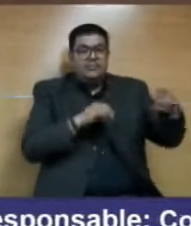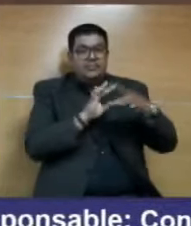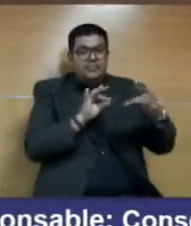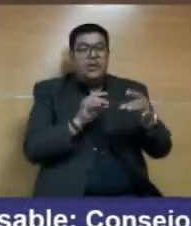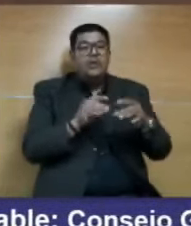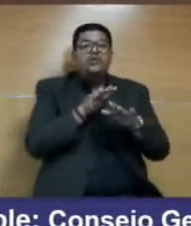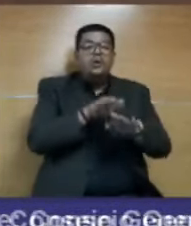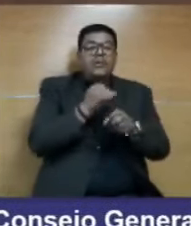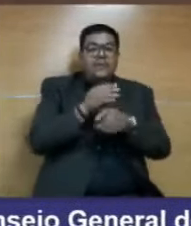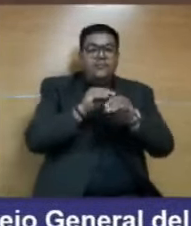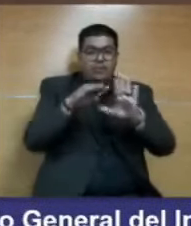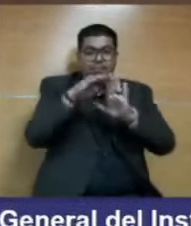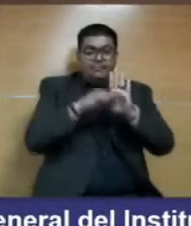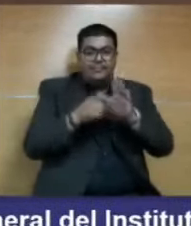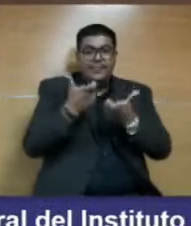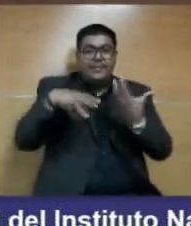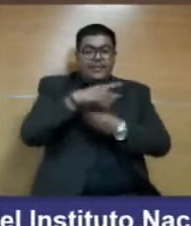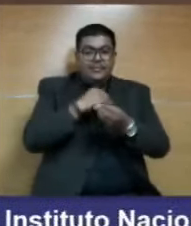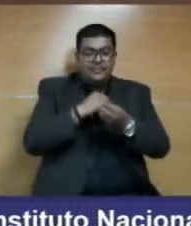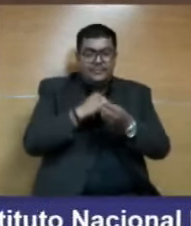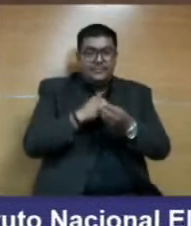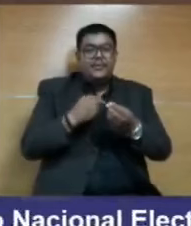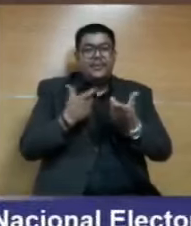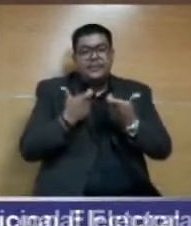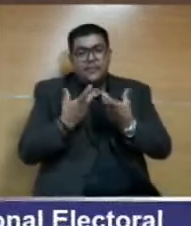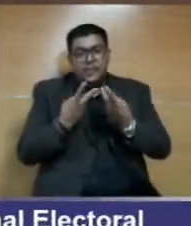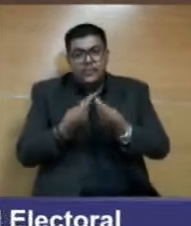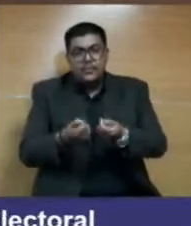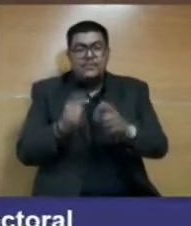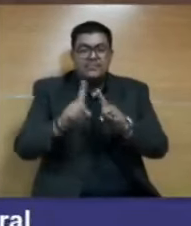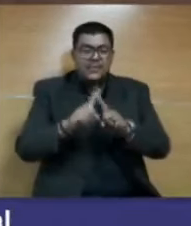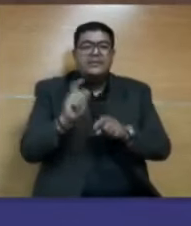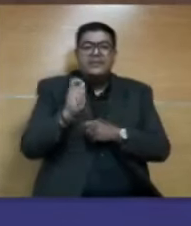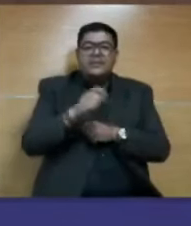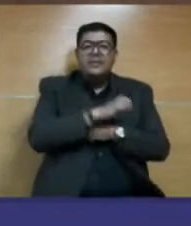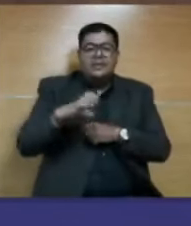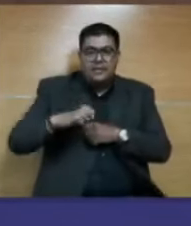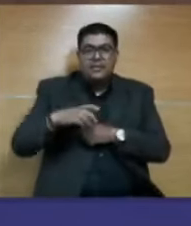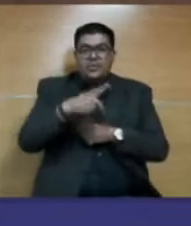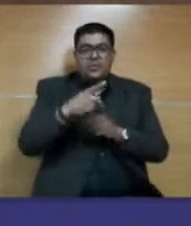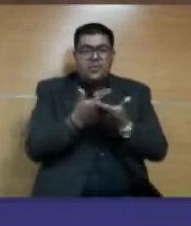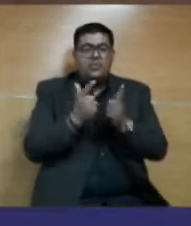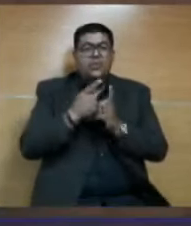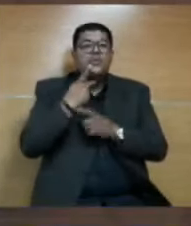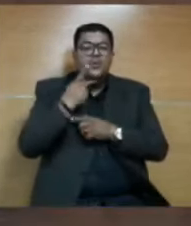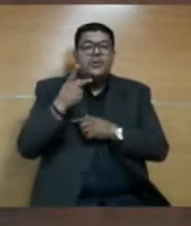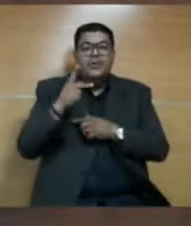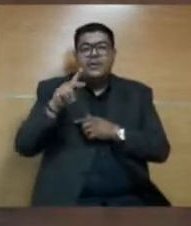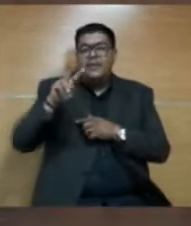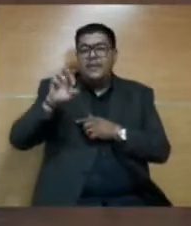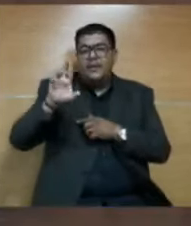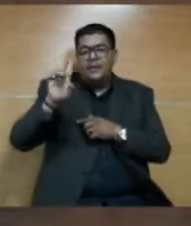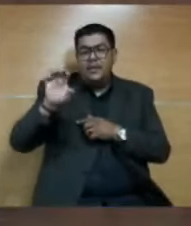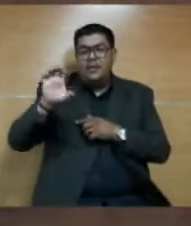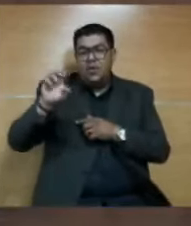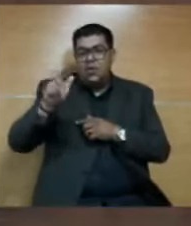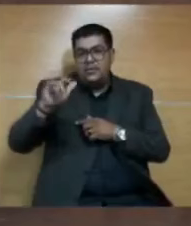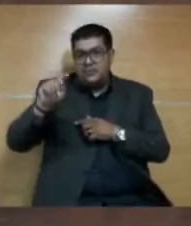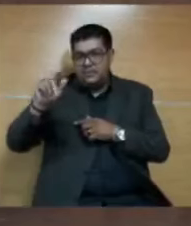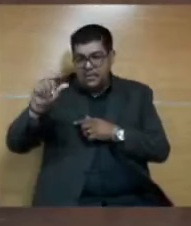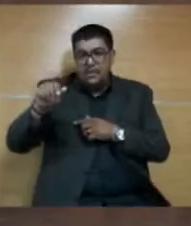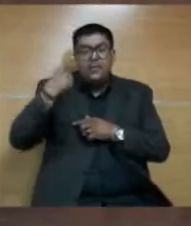irregularidades encontradas en los informes de ingresos y gastos de campaña de las candidaturas del Partido Verde Ecologista de México a los cargos